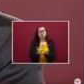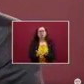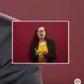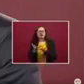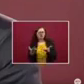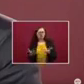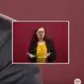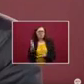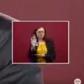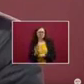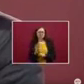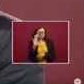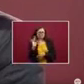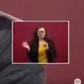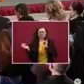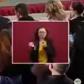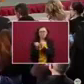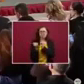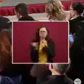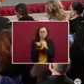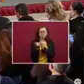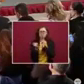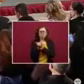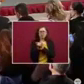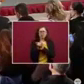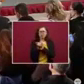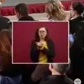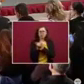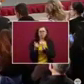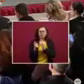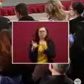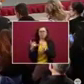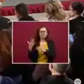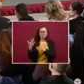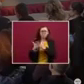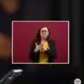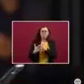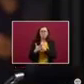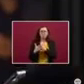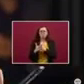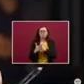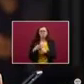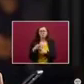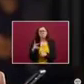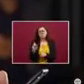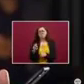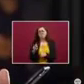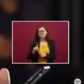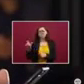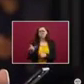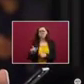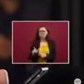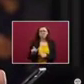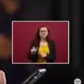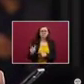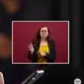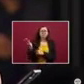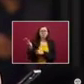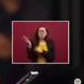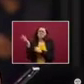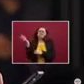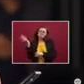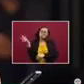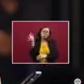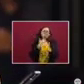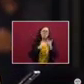periódico Excelsior. Vamos con el periódico Excelsior. Mira, tenemos Excelsior. En este momento, mira, tenemos ahí precisamente las imágenes de la conferencia de prensa en